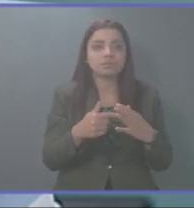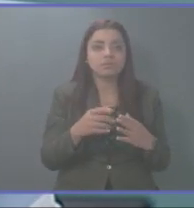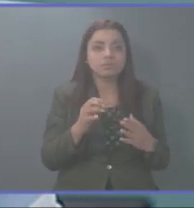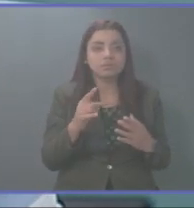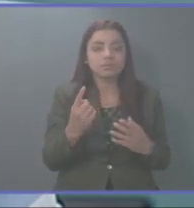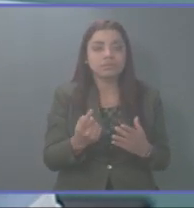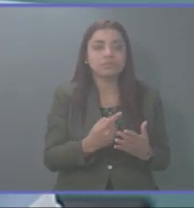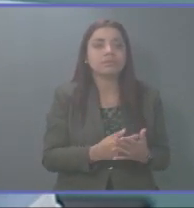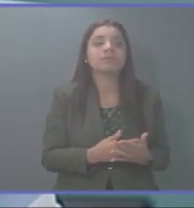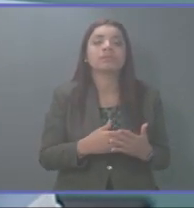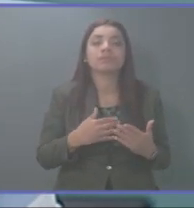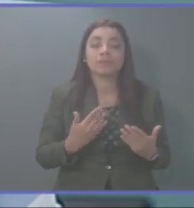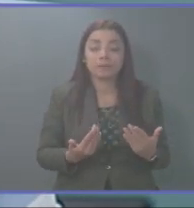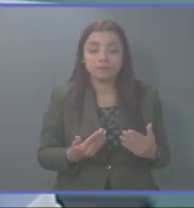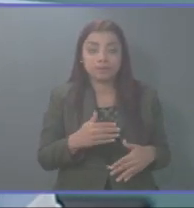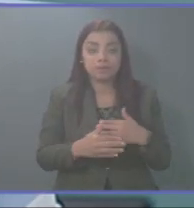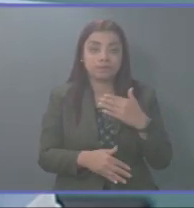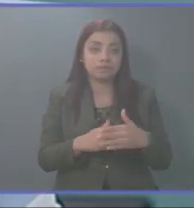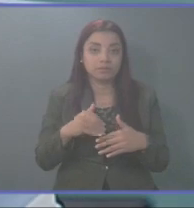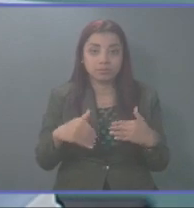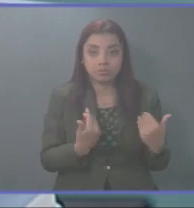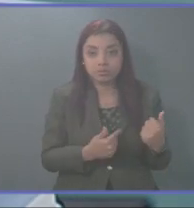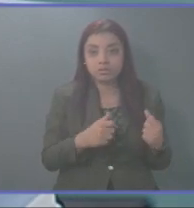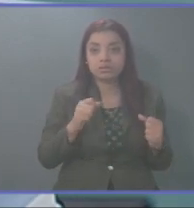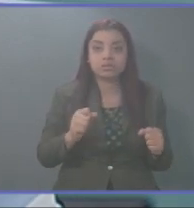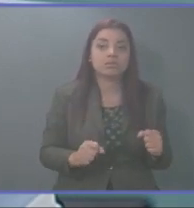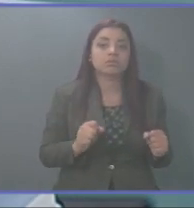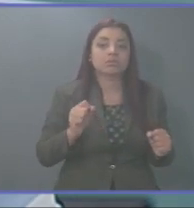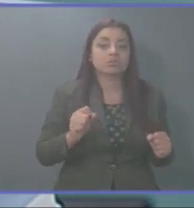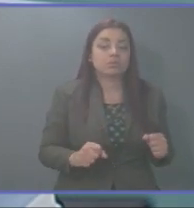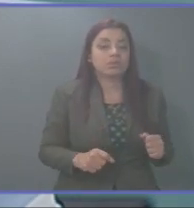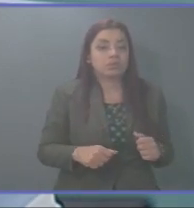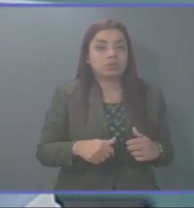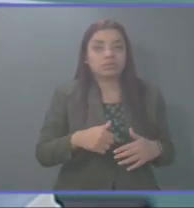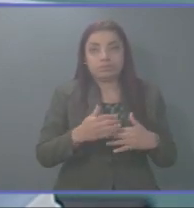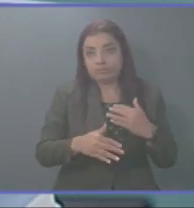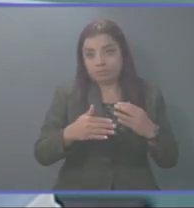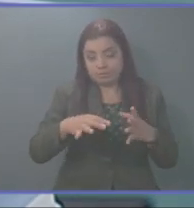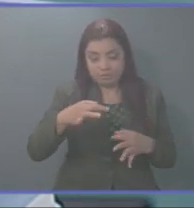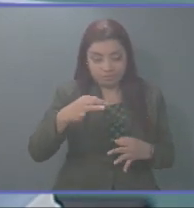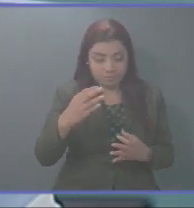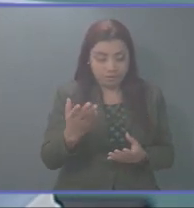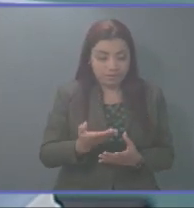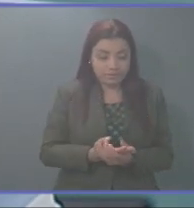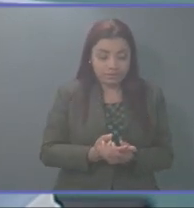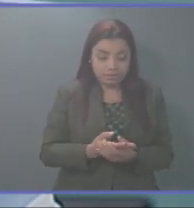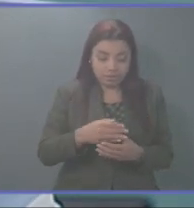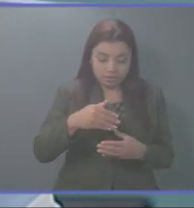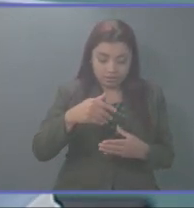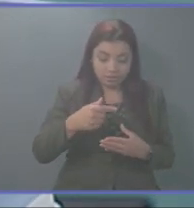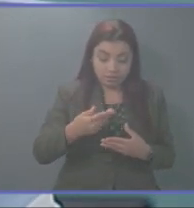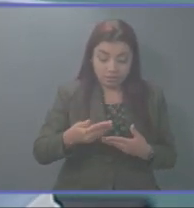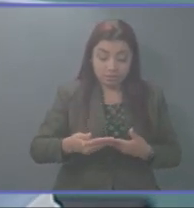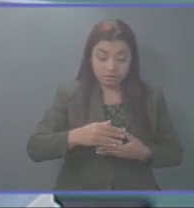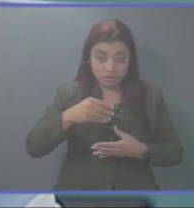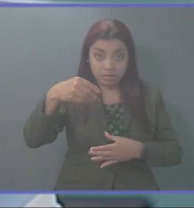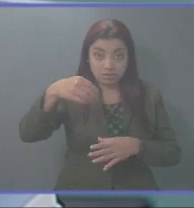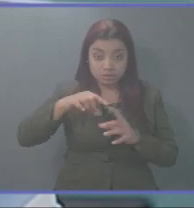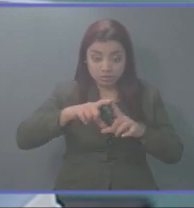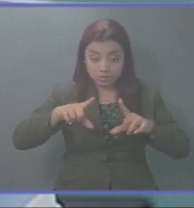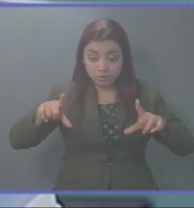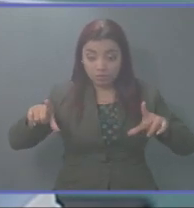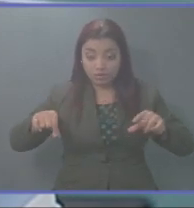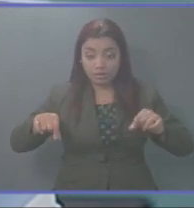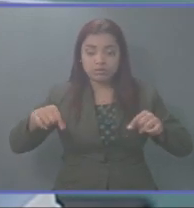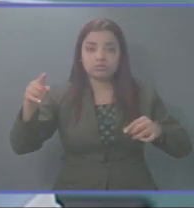elector, dentro del cual éste enviará debidamente cerrado la ficha correspondiente a que se refiere el inciso segundo y